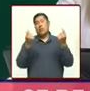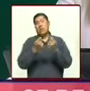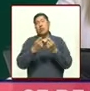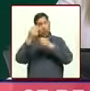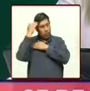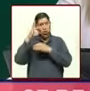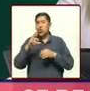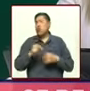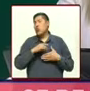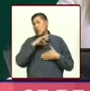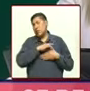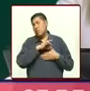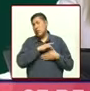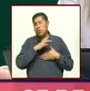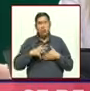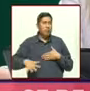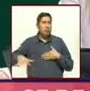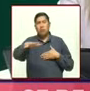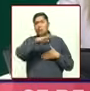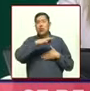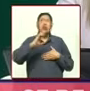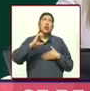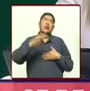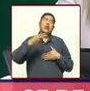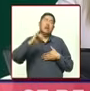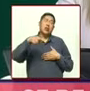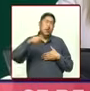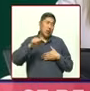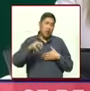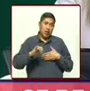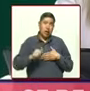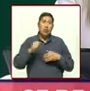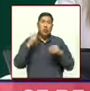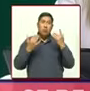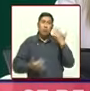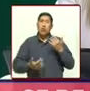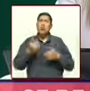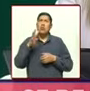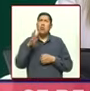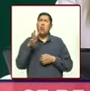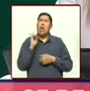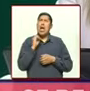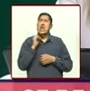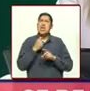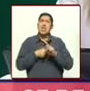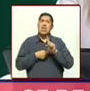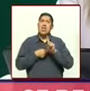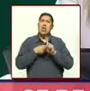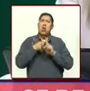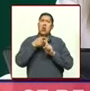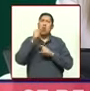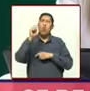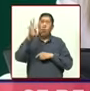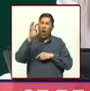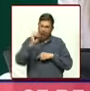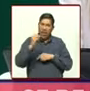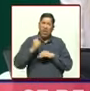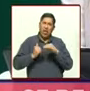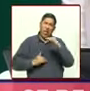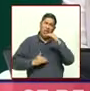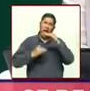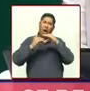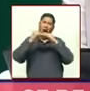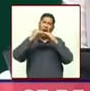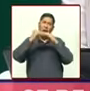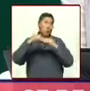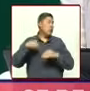favorece para nada a la zona de la Chiquitanía, a los municipios afectados por los incendios. 40 grados va a alcanzar la temperatura y es por eso que